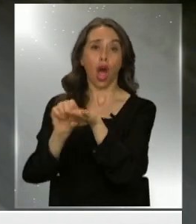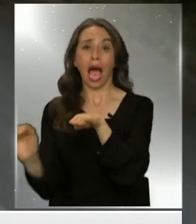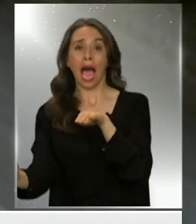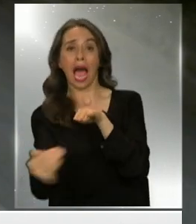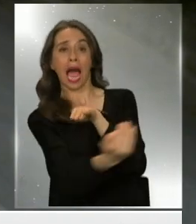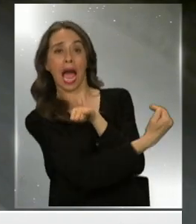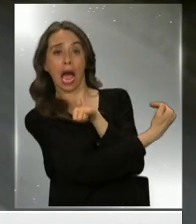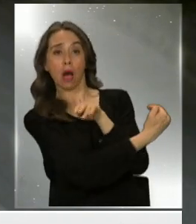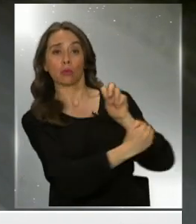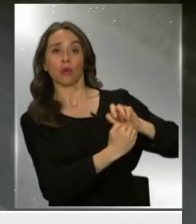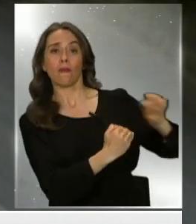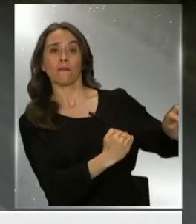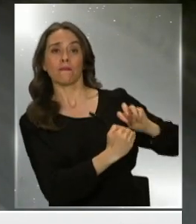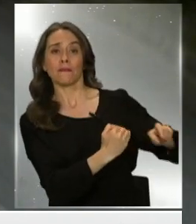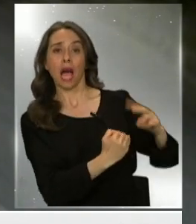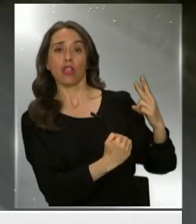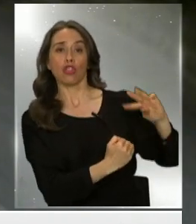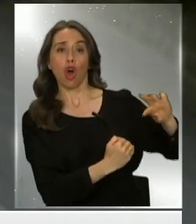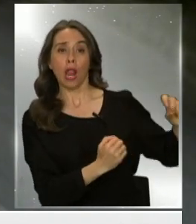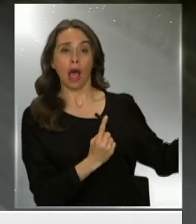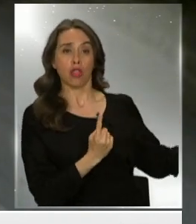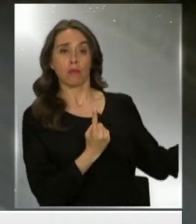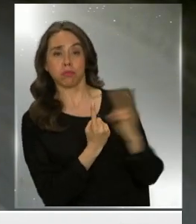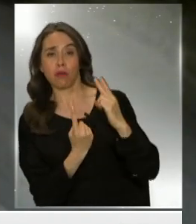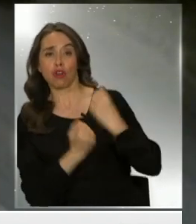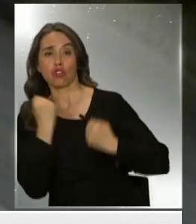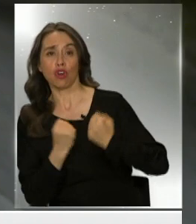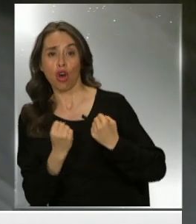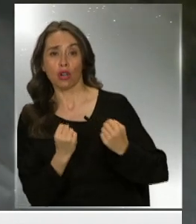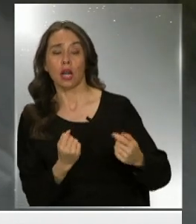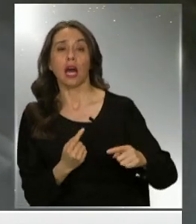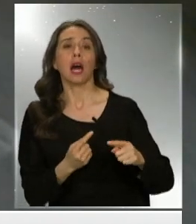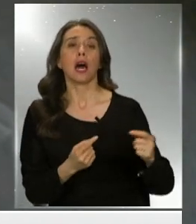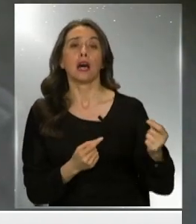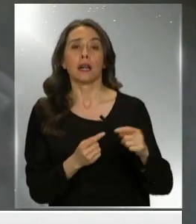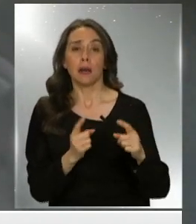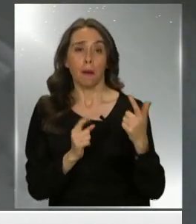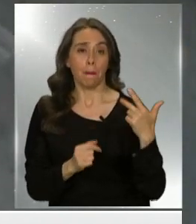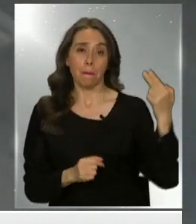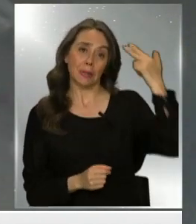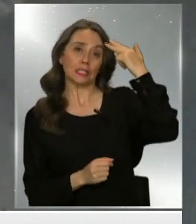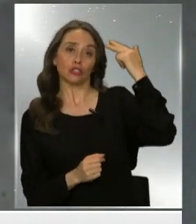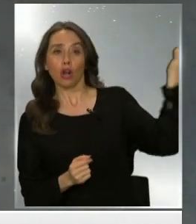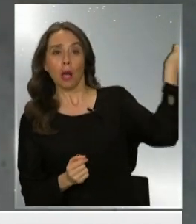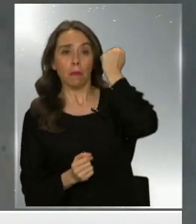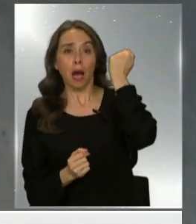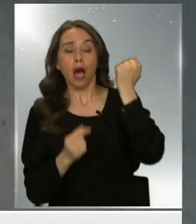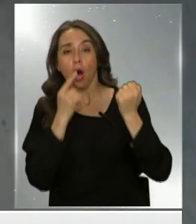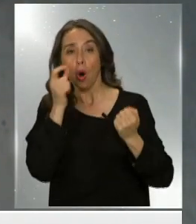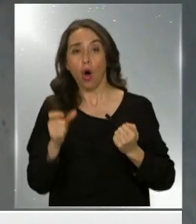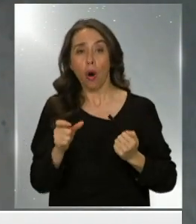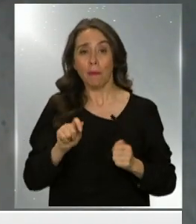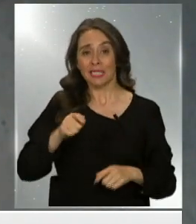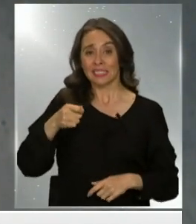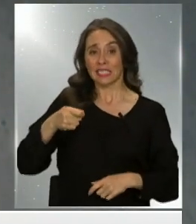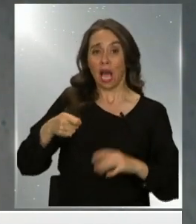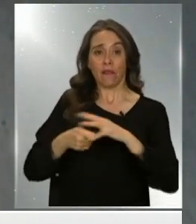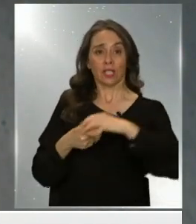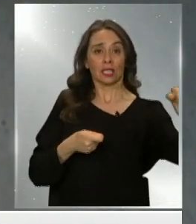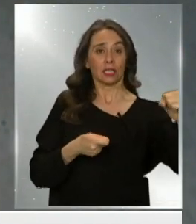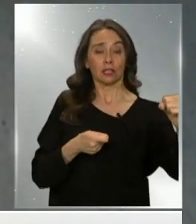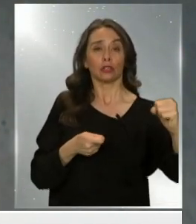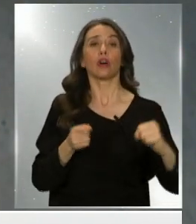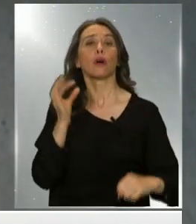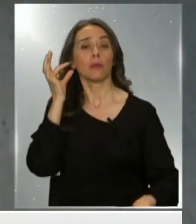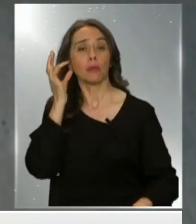se detiene y dos delincuentes corren hacia ella mientras uno la amenaza y golpea con una pistola el otro le quita las llaves de su auto el